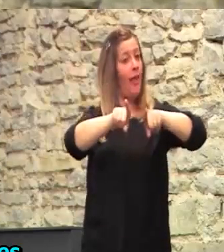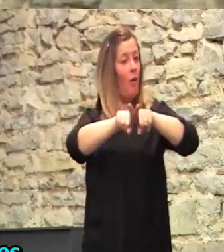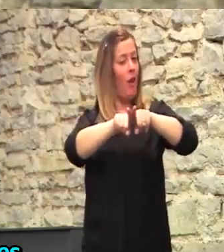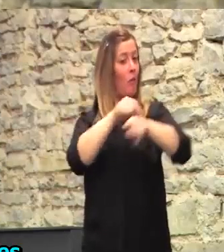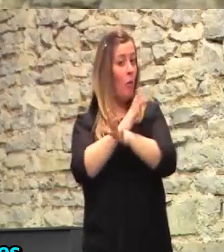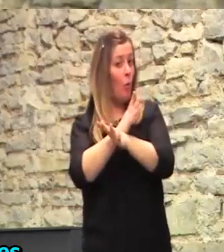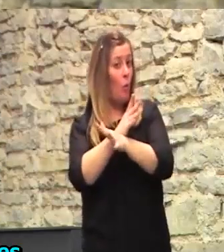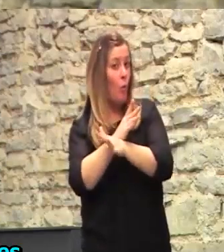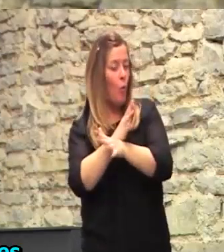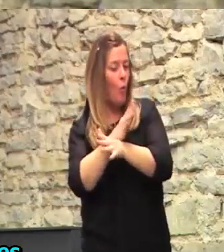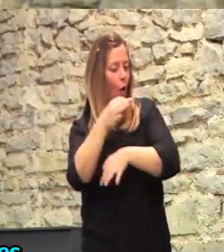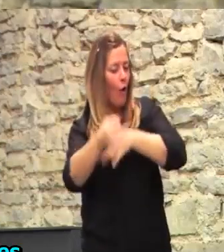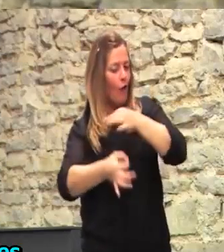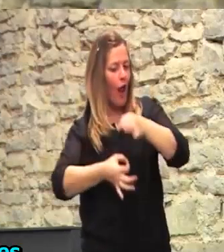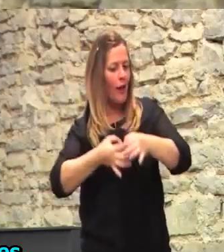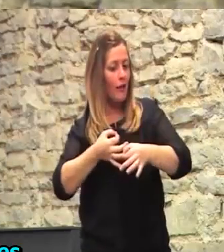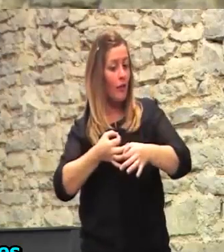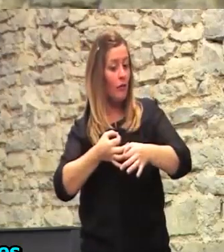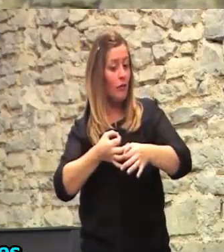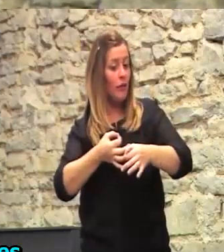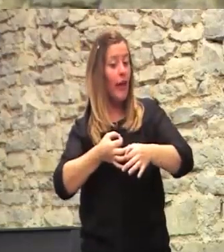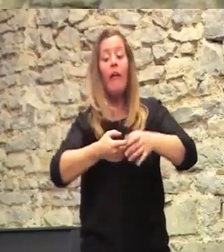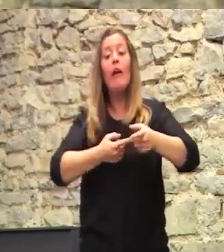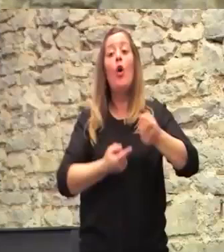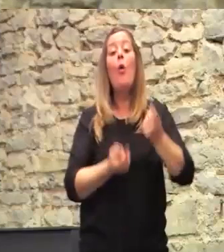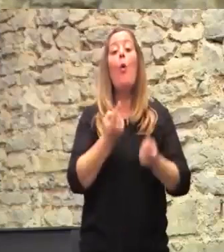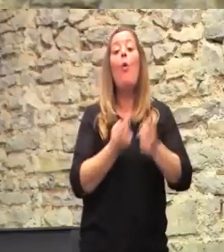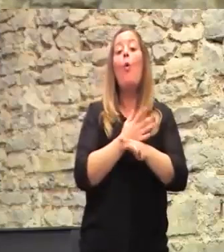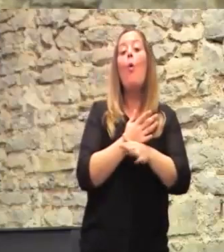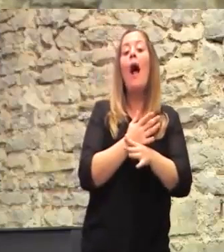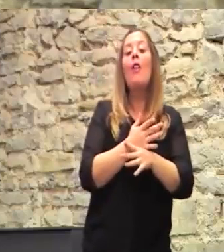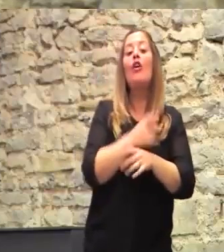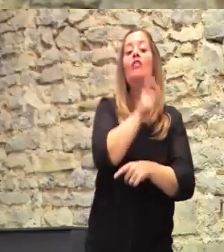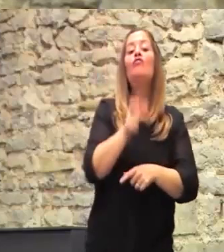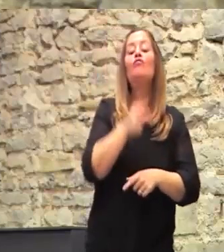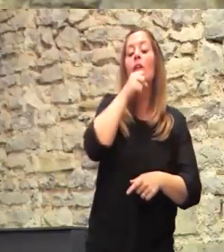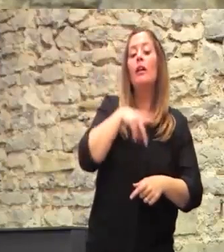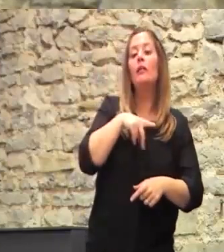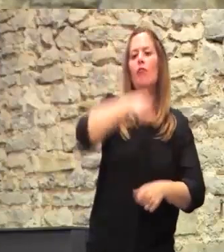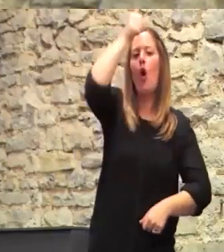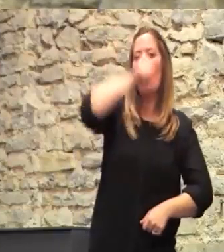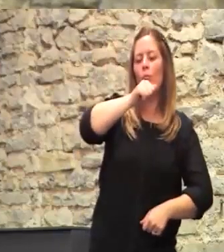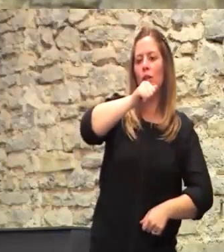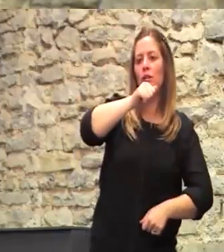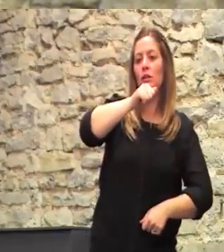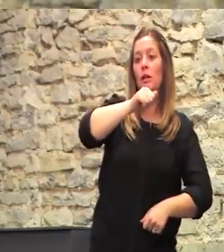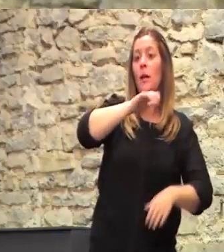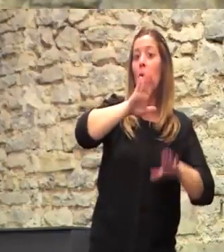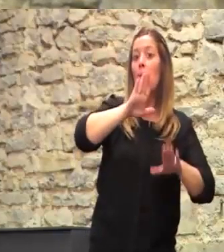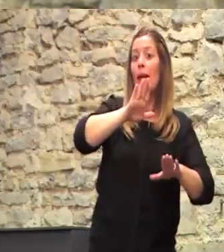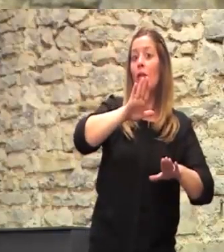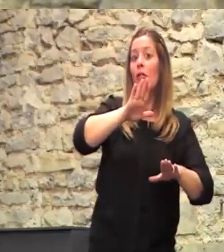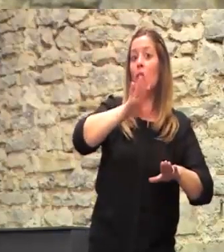donde los hombres iban a ser los jugadores pero en este juego no se funciona si no hay